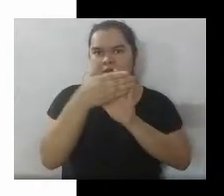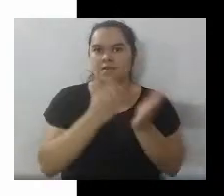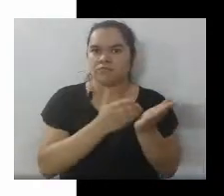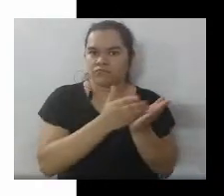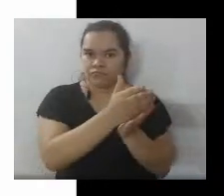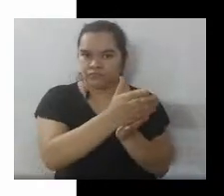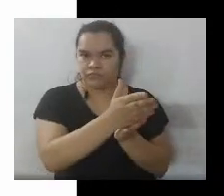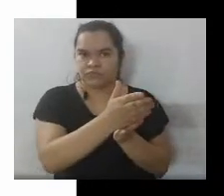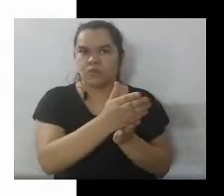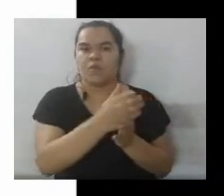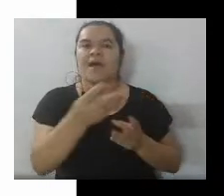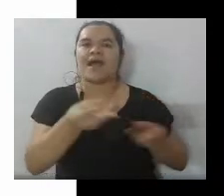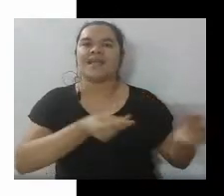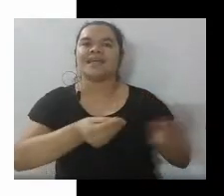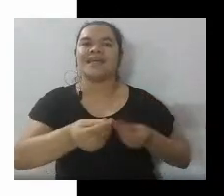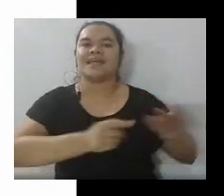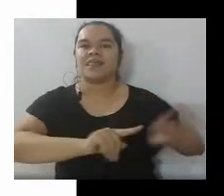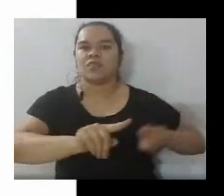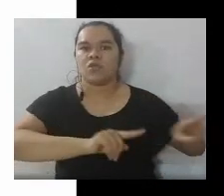gestión o más